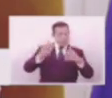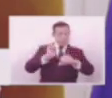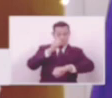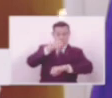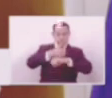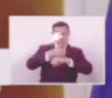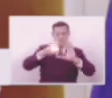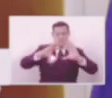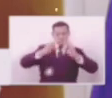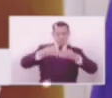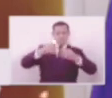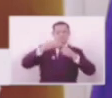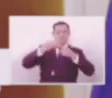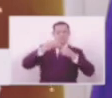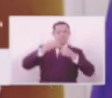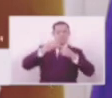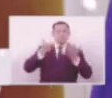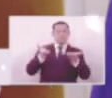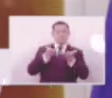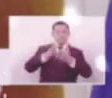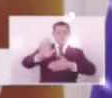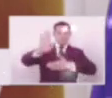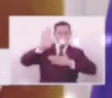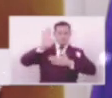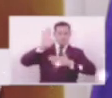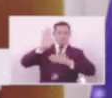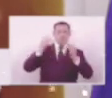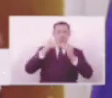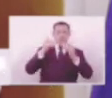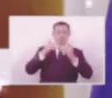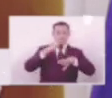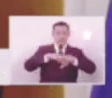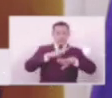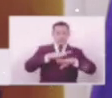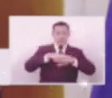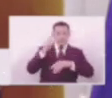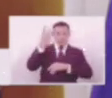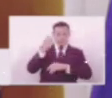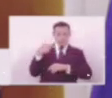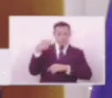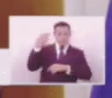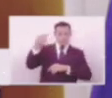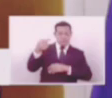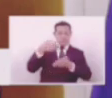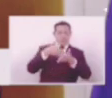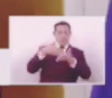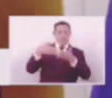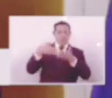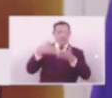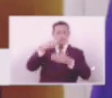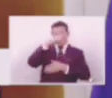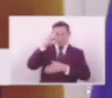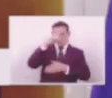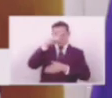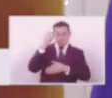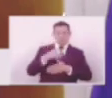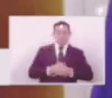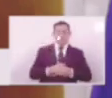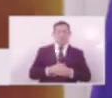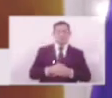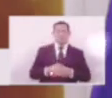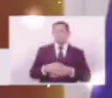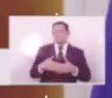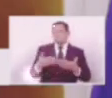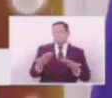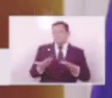conformar una comisión especial que será juramentada y que será convocada para mañana mismo iniciar su trabajo así